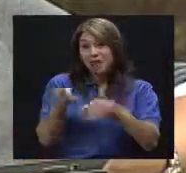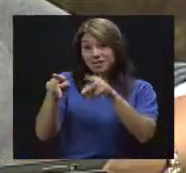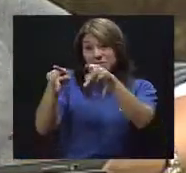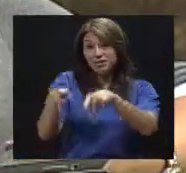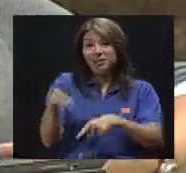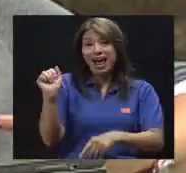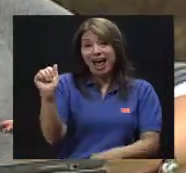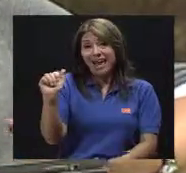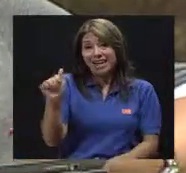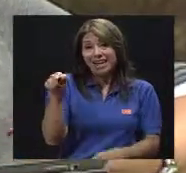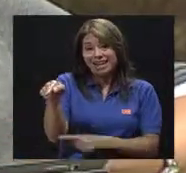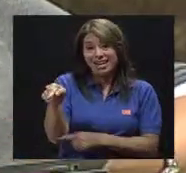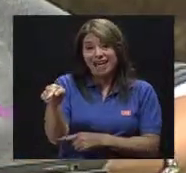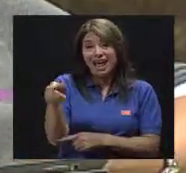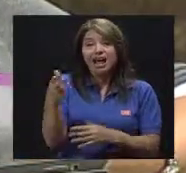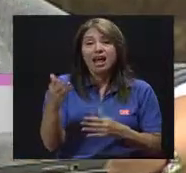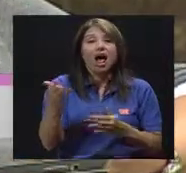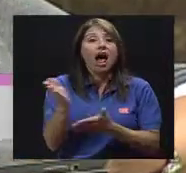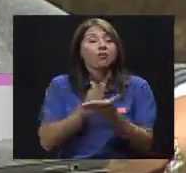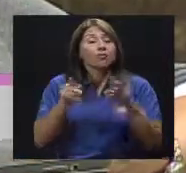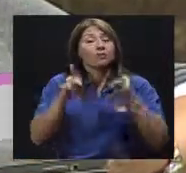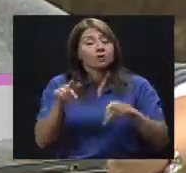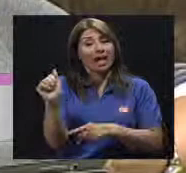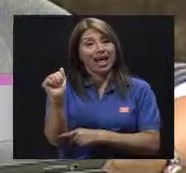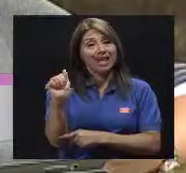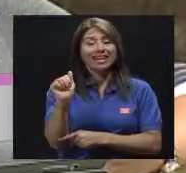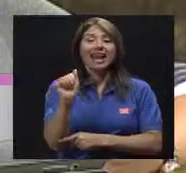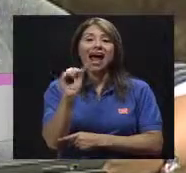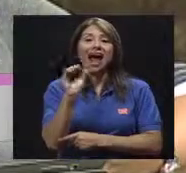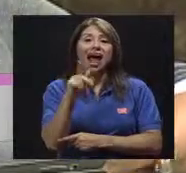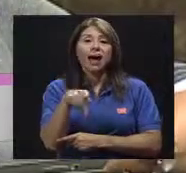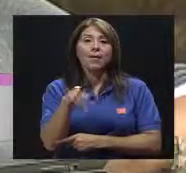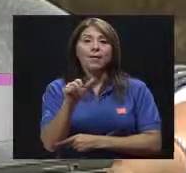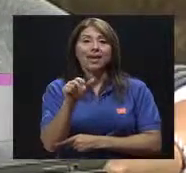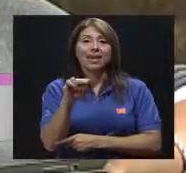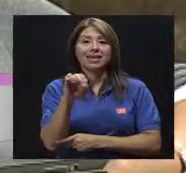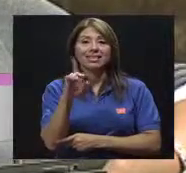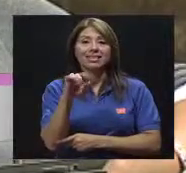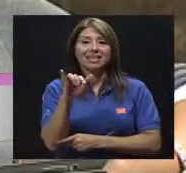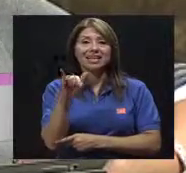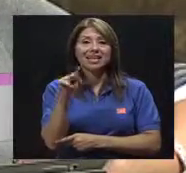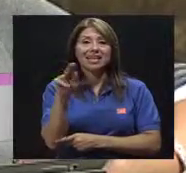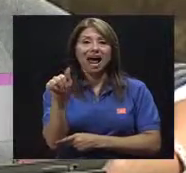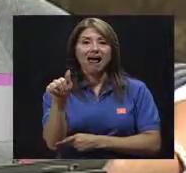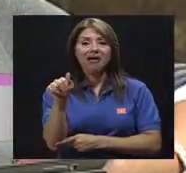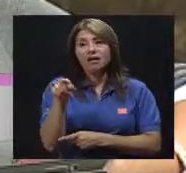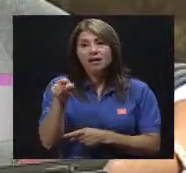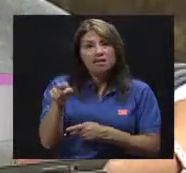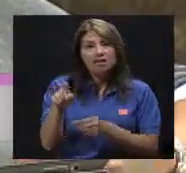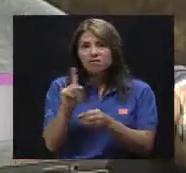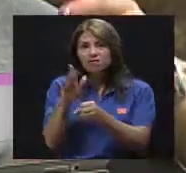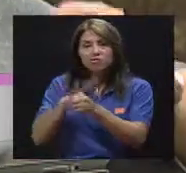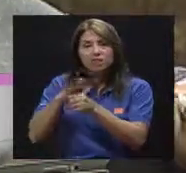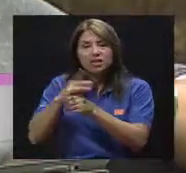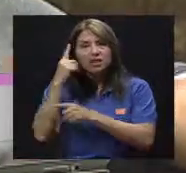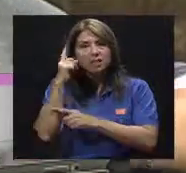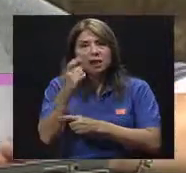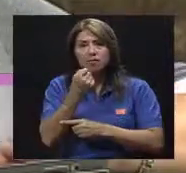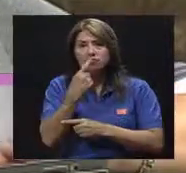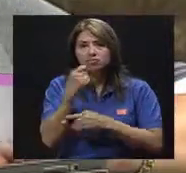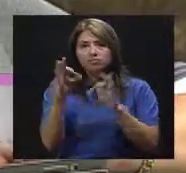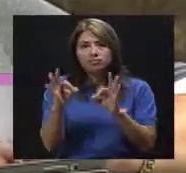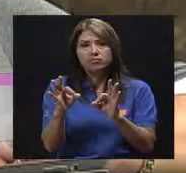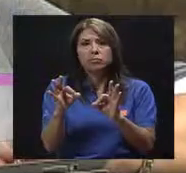sea alérgico, la más común en las alergias a la penicilina, y por otro lado no van a completar tampoco tratamiento. Entonces, la automedicación